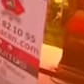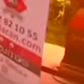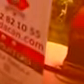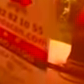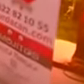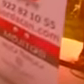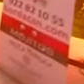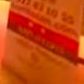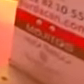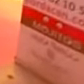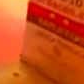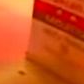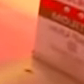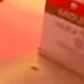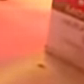más, un año